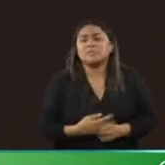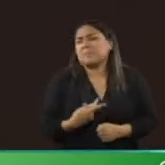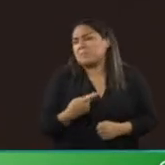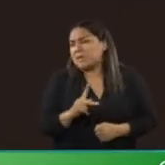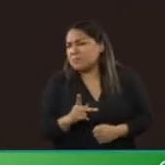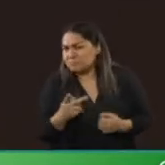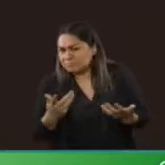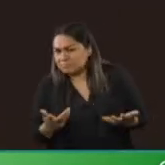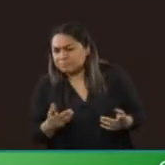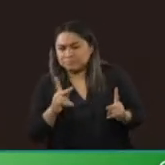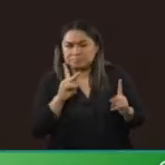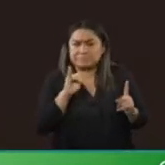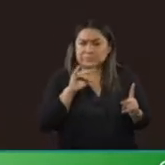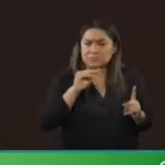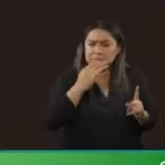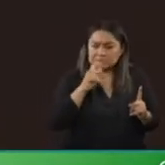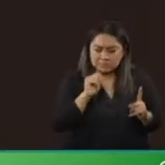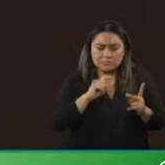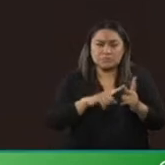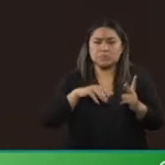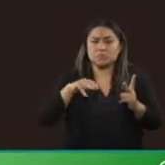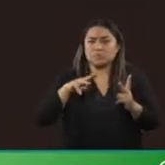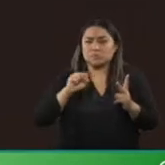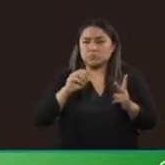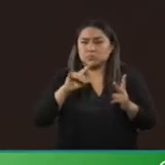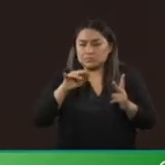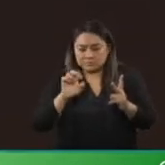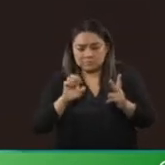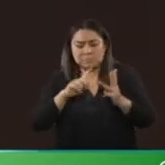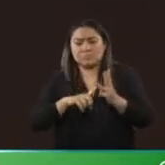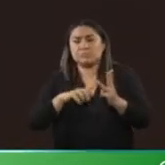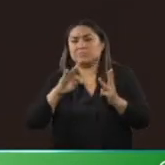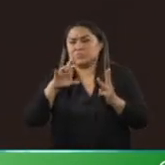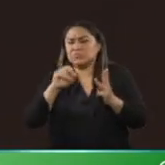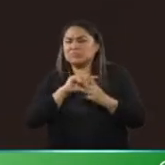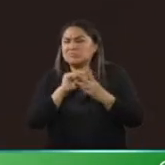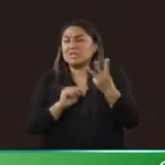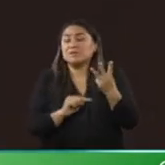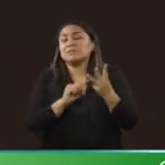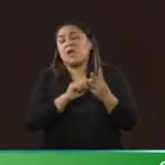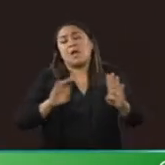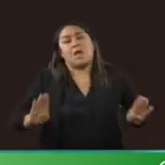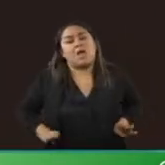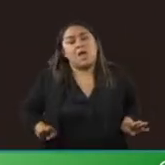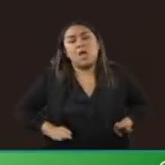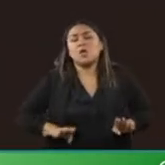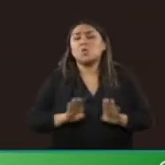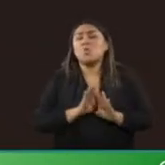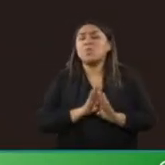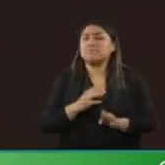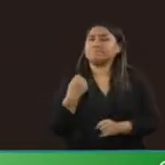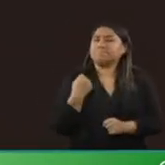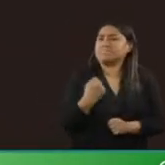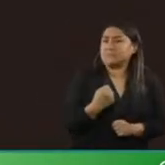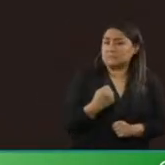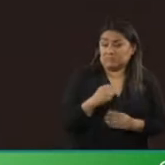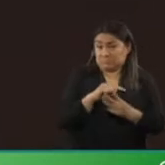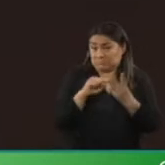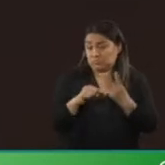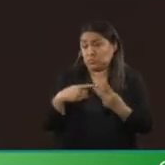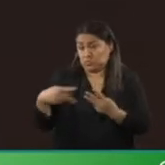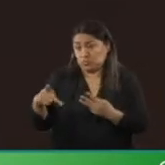común pinochet musolini y Franco que todos son dictadores Pero además todos son de